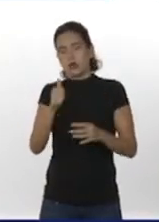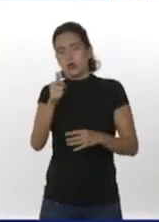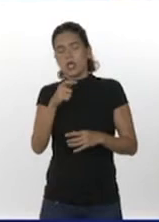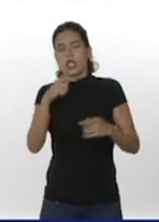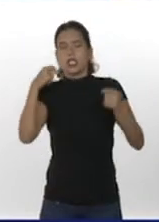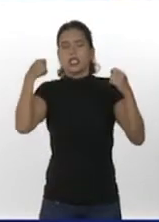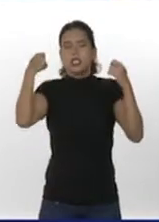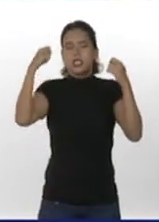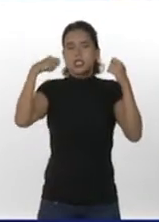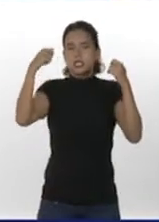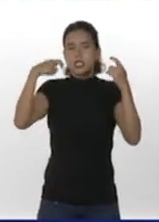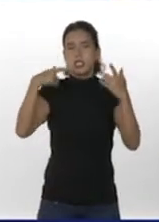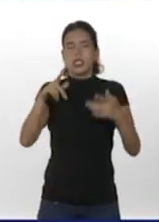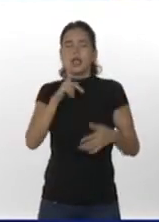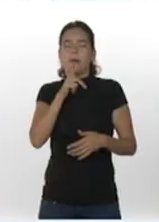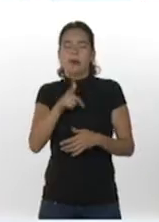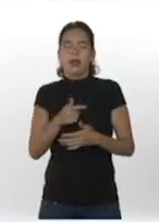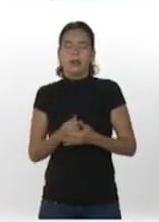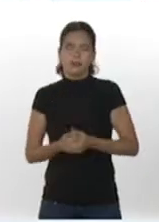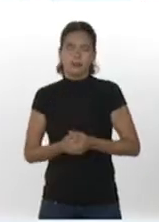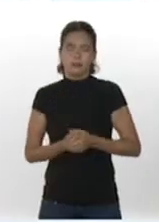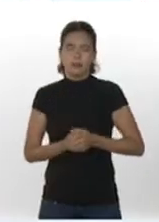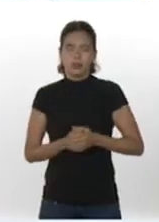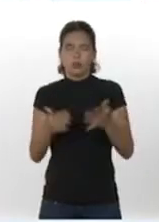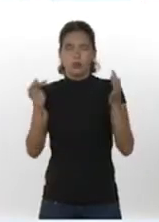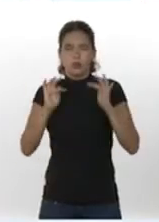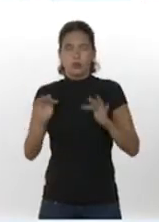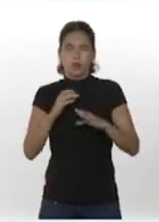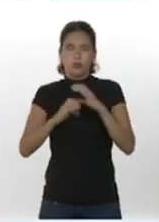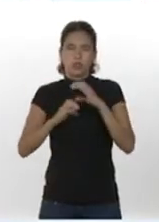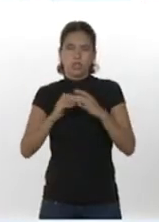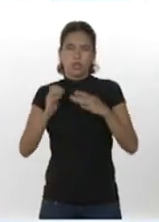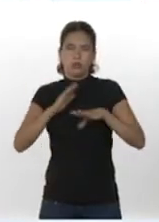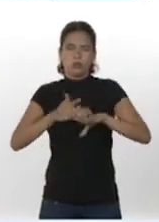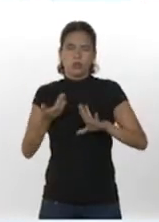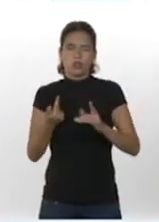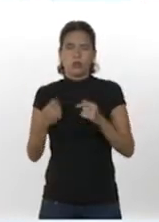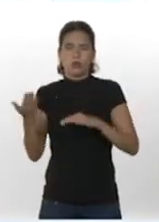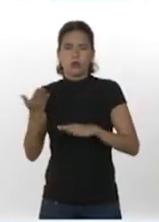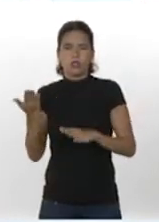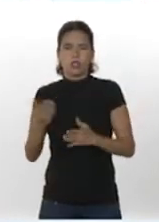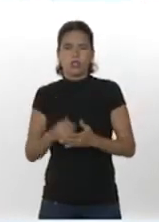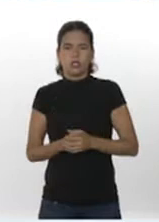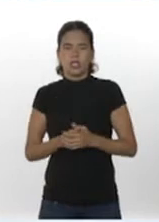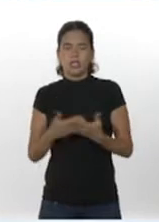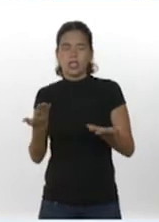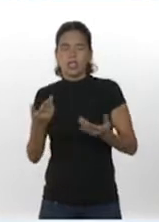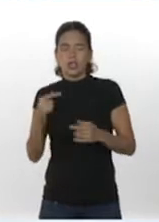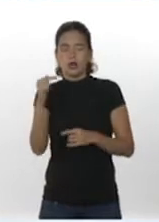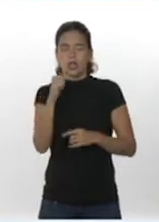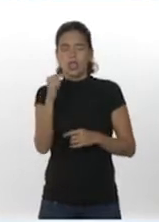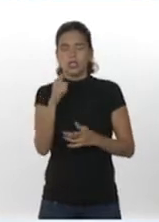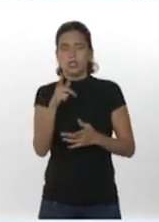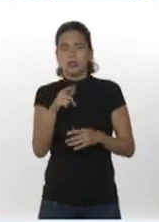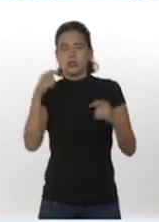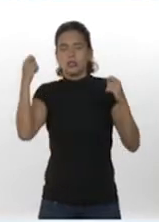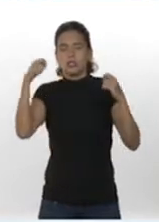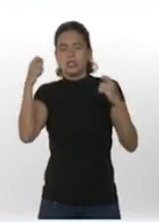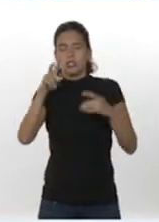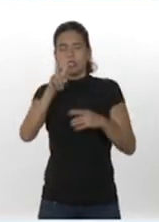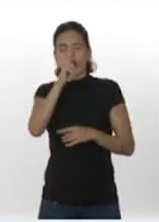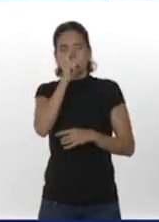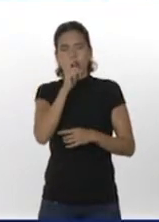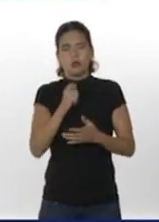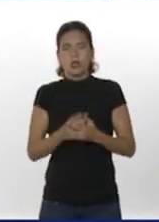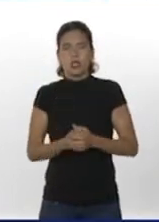las ventajas y las desventajas del cine como medio de comunicación. ¿Por qué es importante y cuál es la parte negativa del